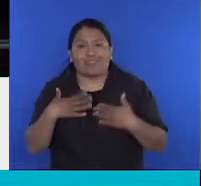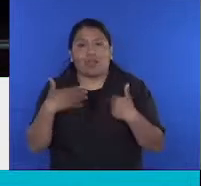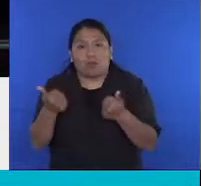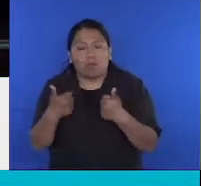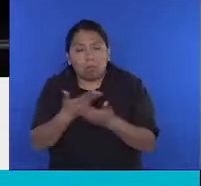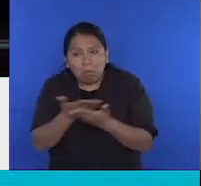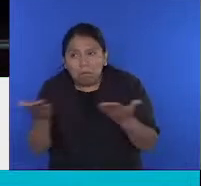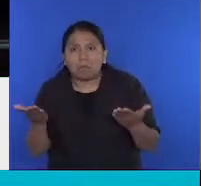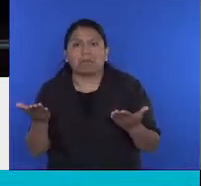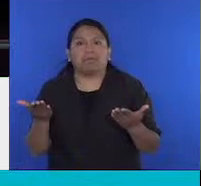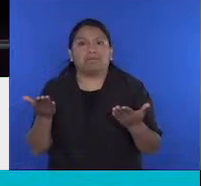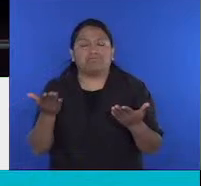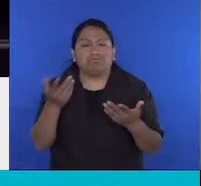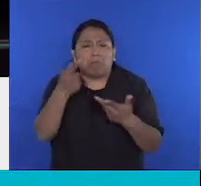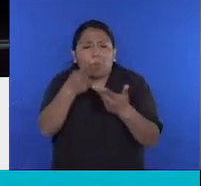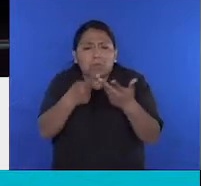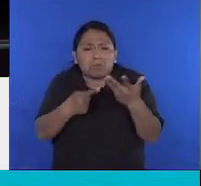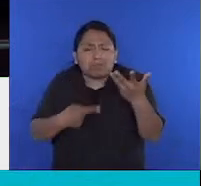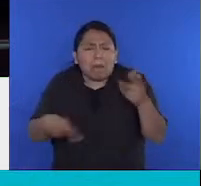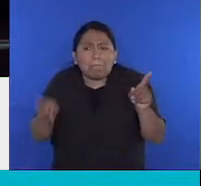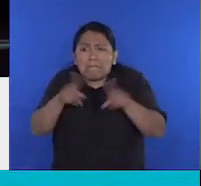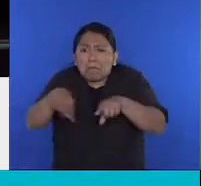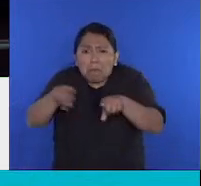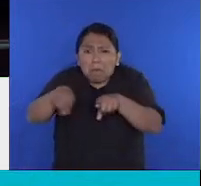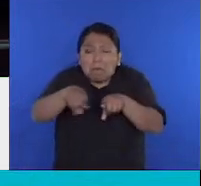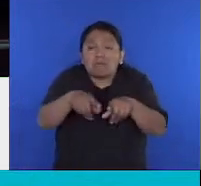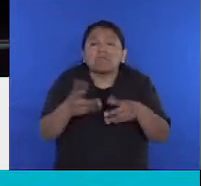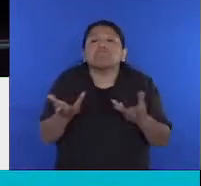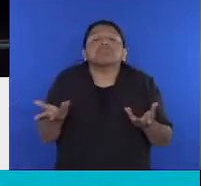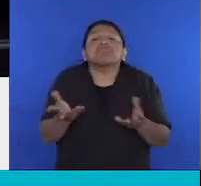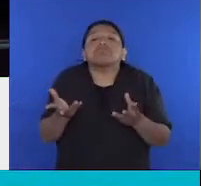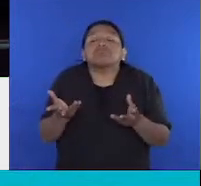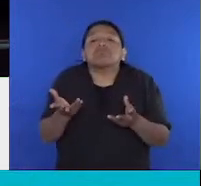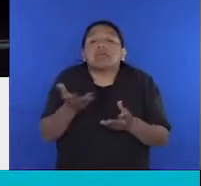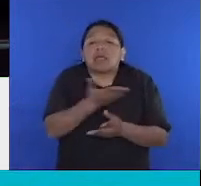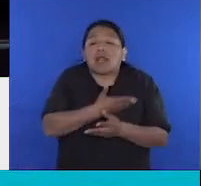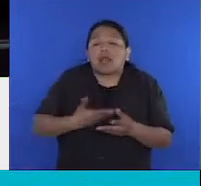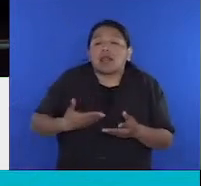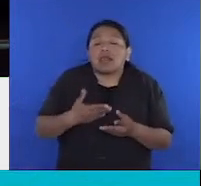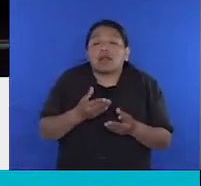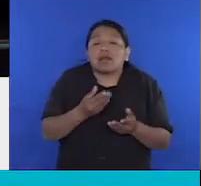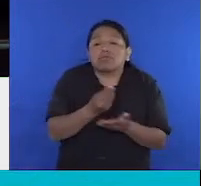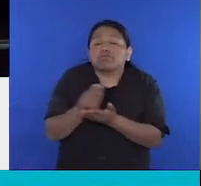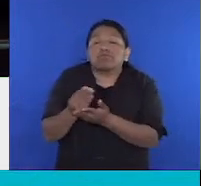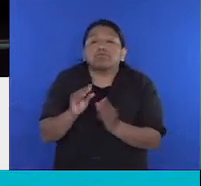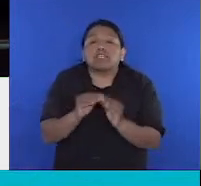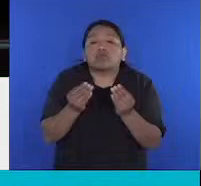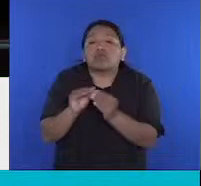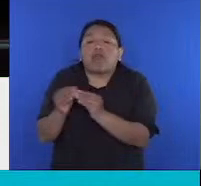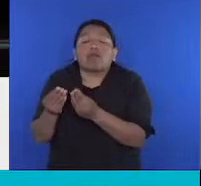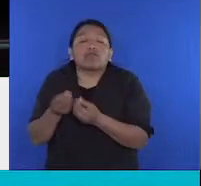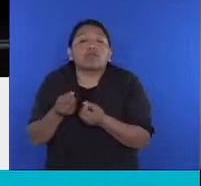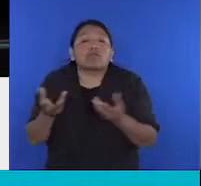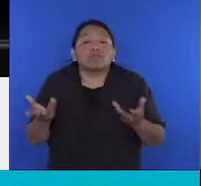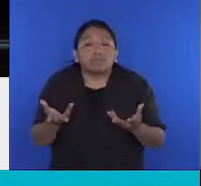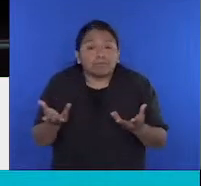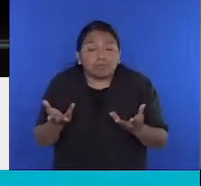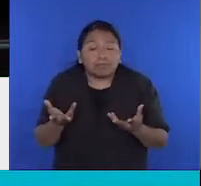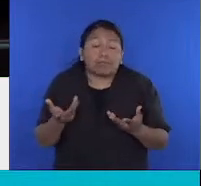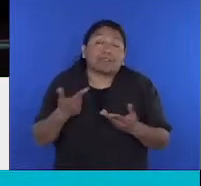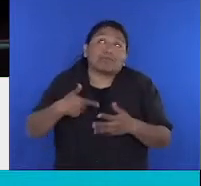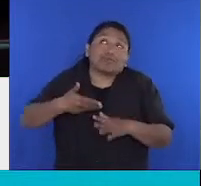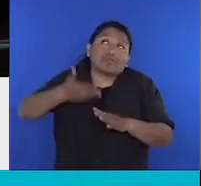¿Y cuál fue el resultado al final de cada uno de esos mandatos? Y mucho más si hacemos la cuenta de punta a punta.